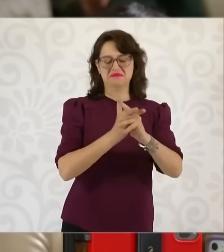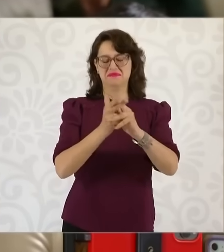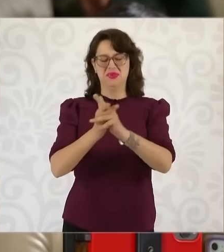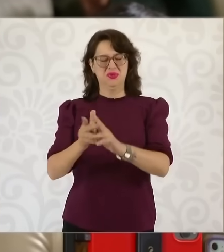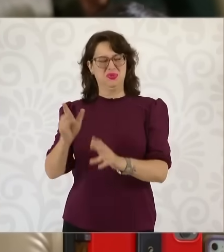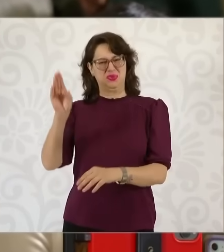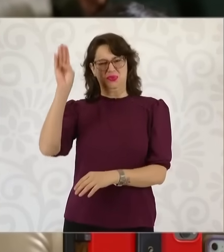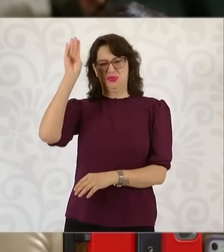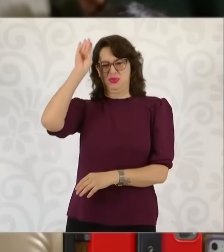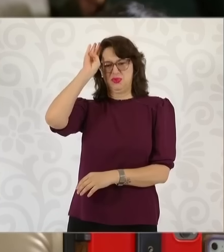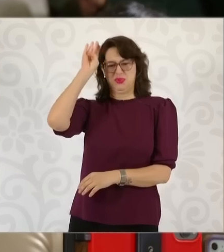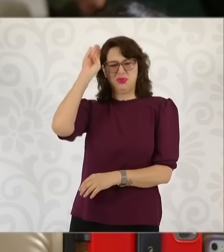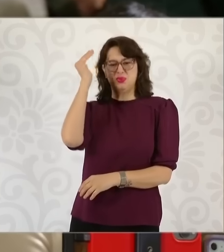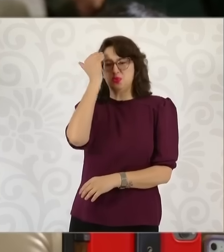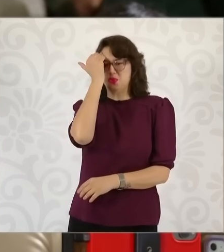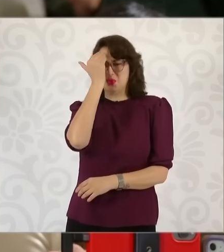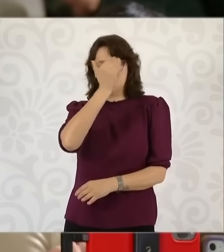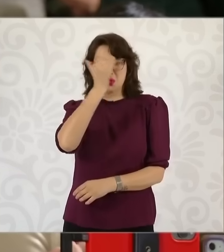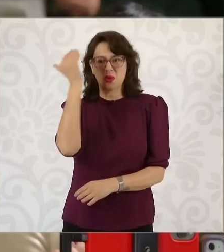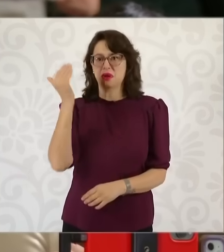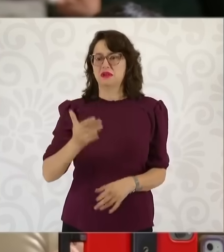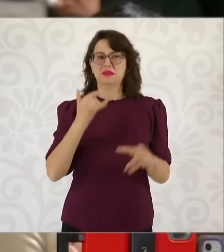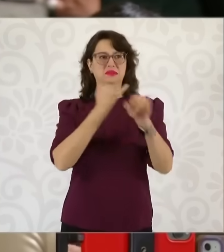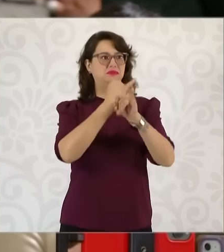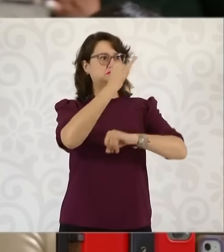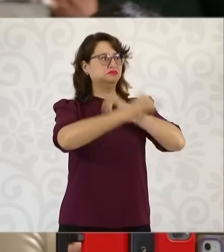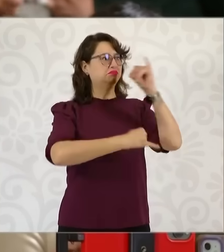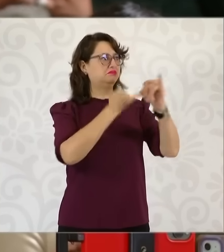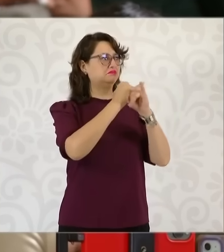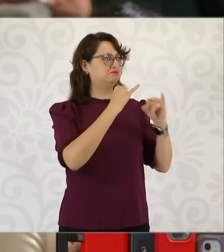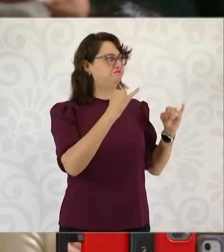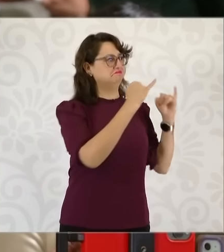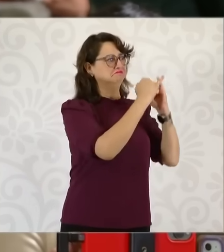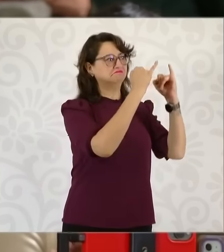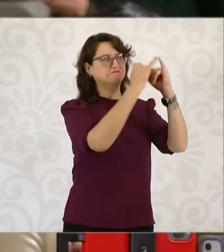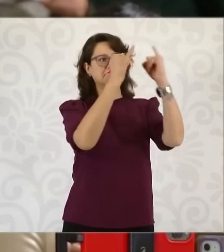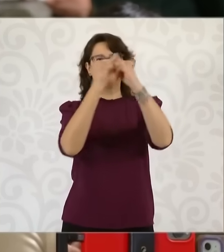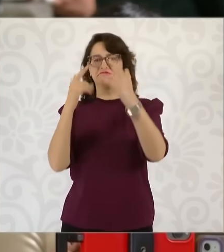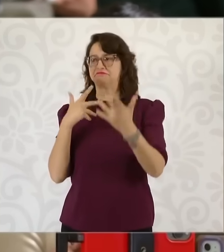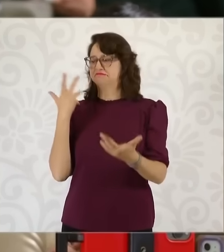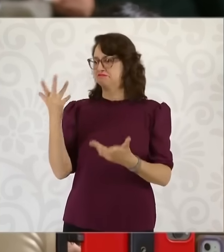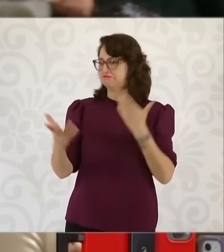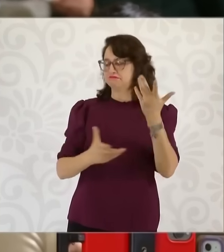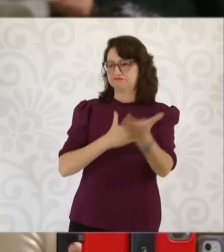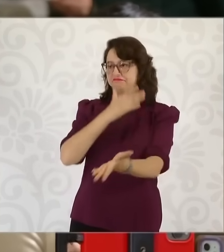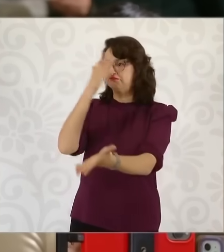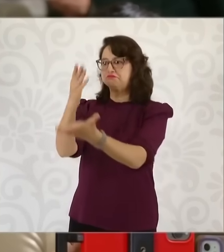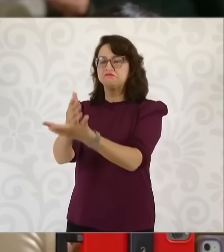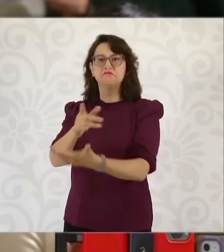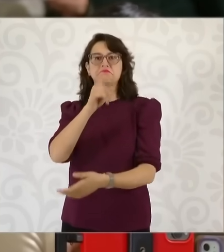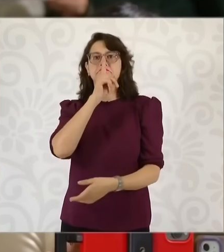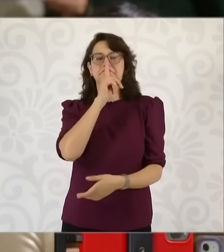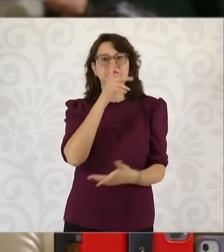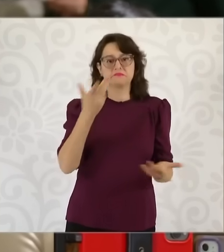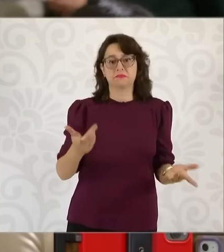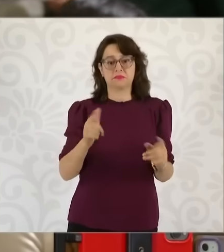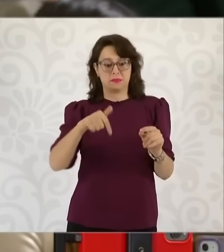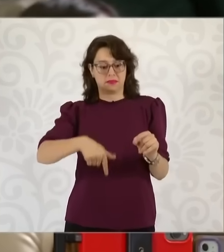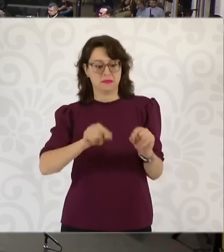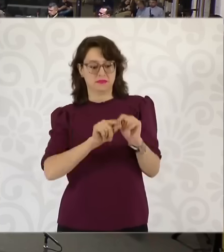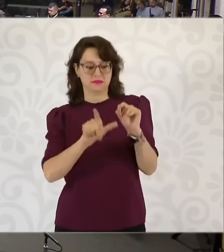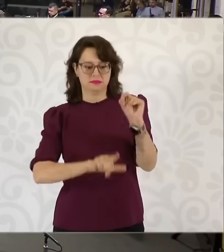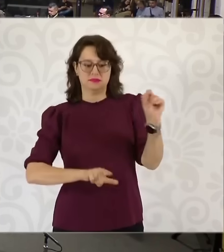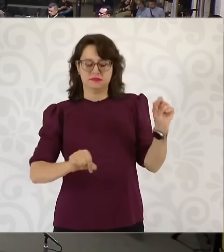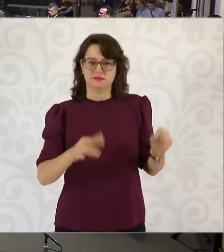barbarie. Preguntarle si en el caso de mexicanos se evalúa ya romper relaciones con el Estado de Israel,